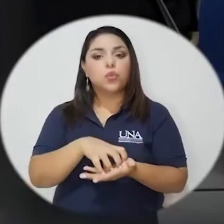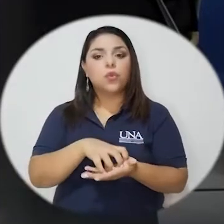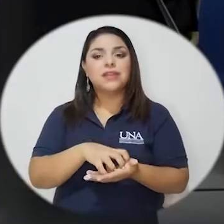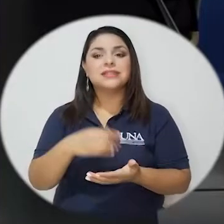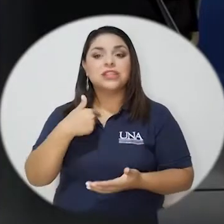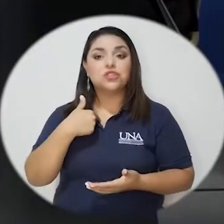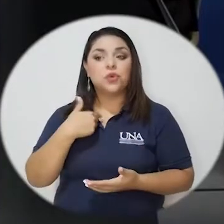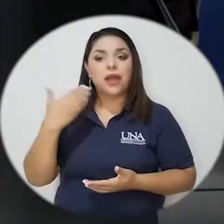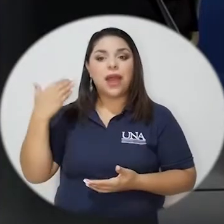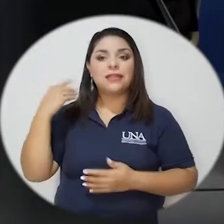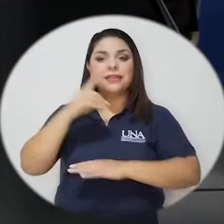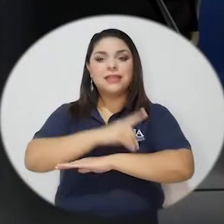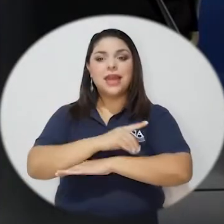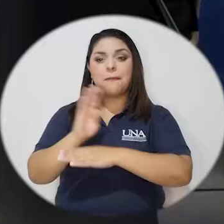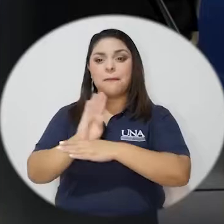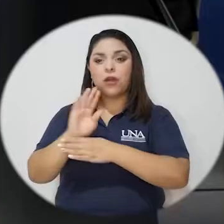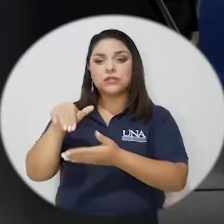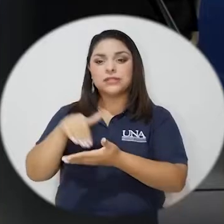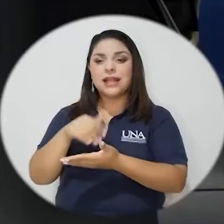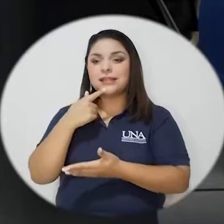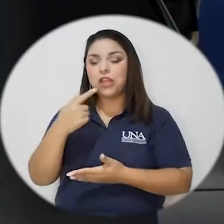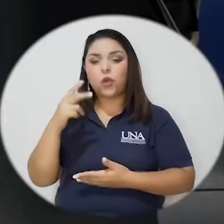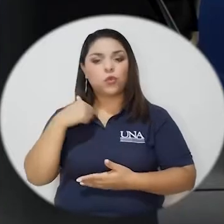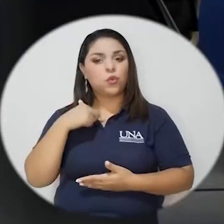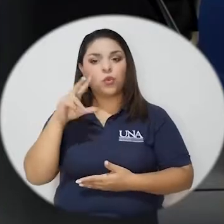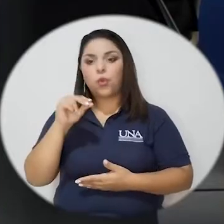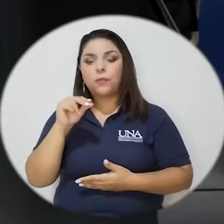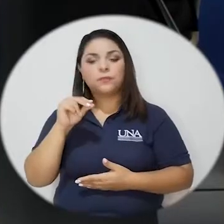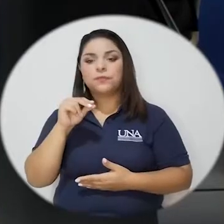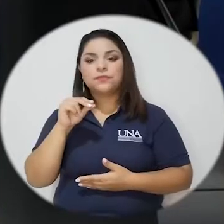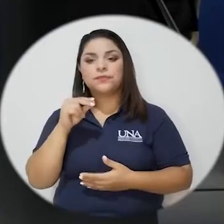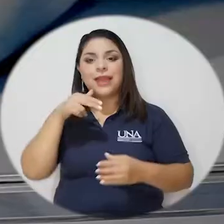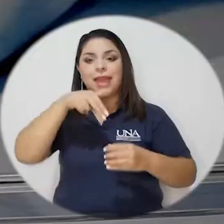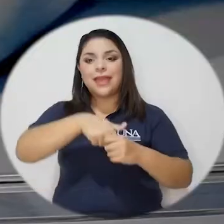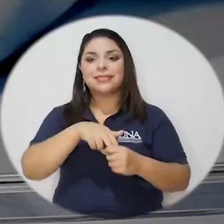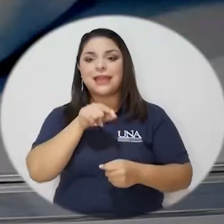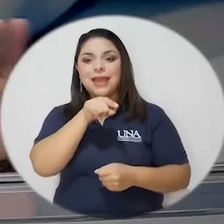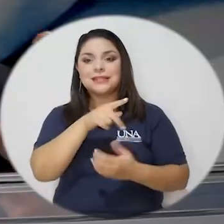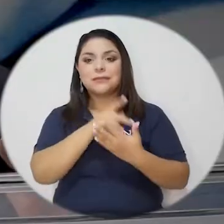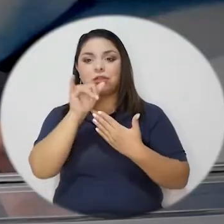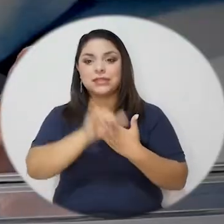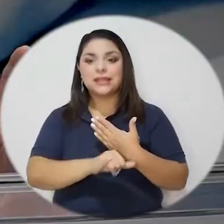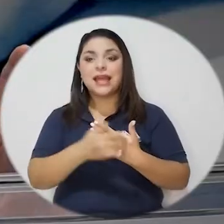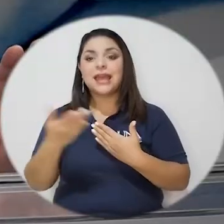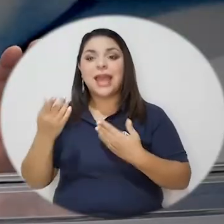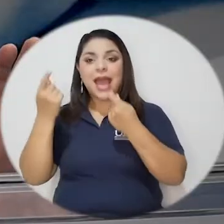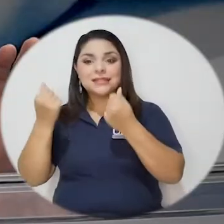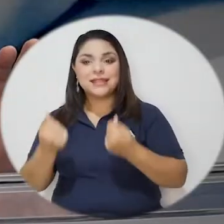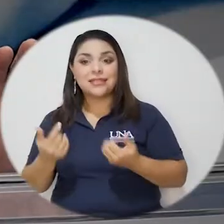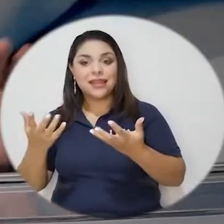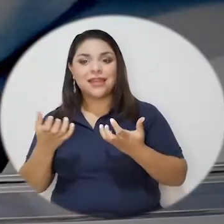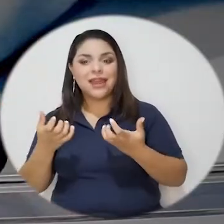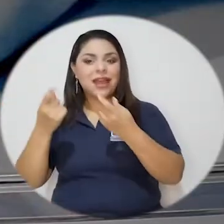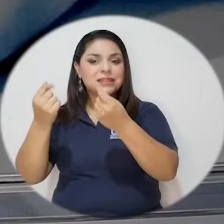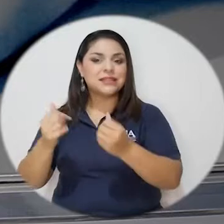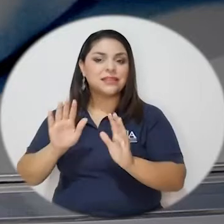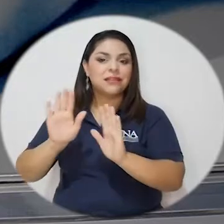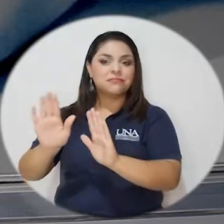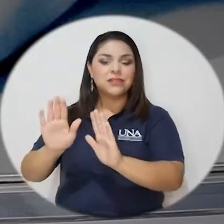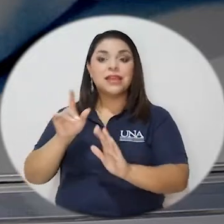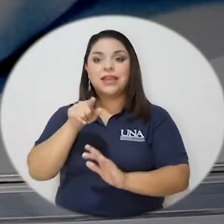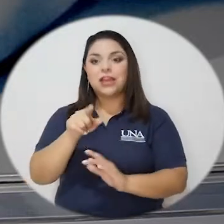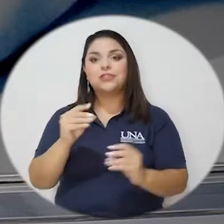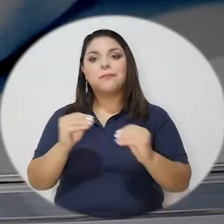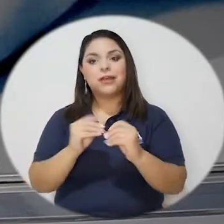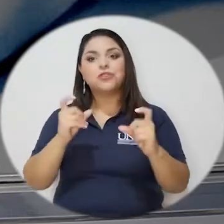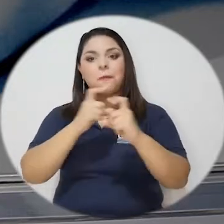mis dudas, tanto así que esos días ya el Banco Central dijo que no entraba en ese proyecto, que si no Hacienda quería hacerlo, que lo hiciera Hacienda, o sea, complica